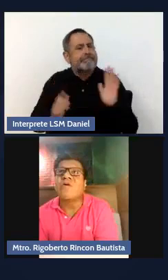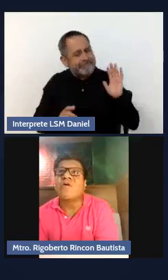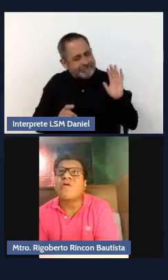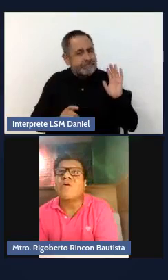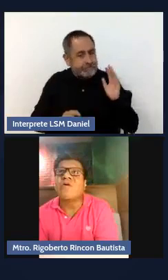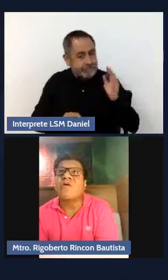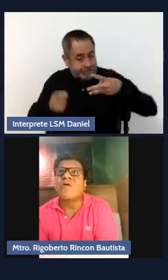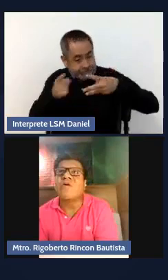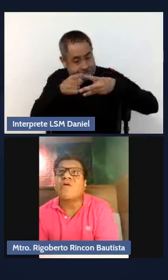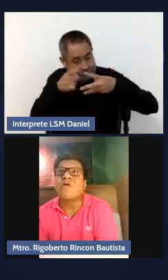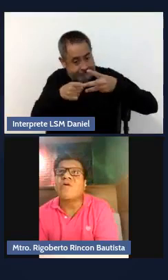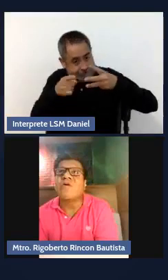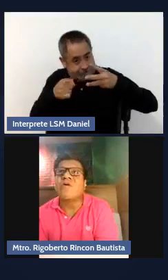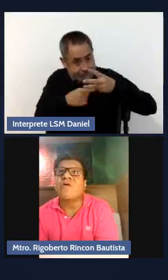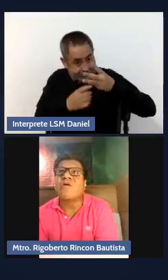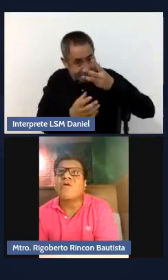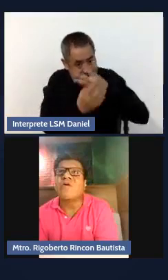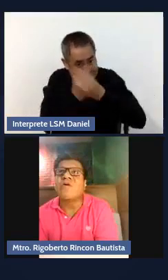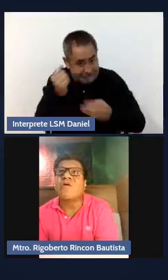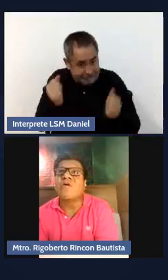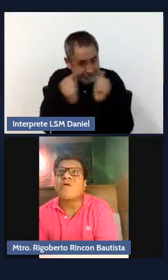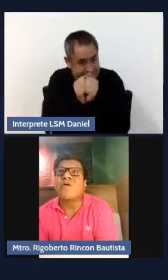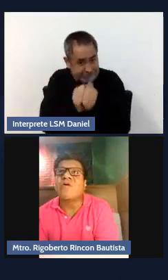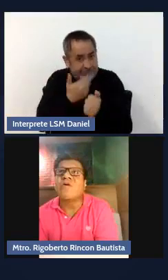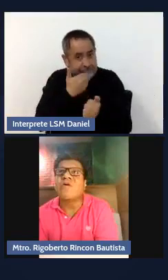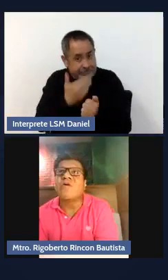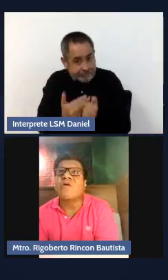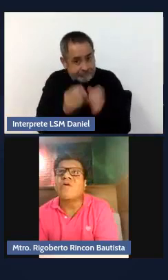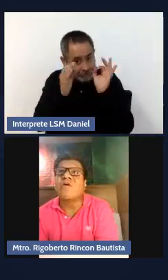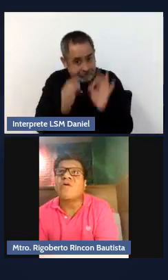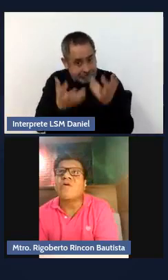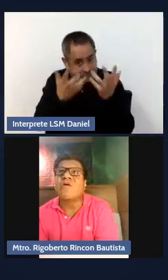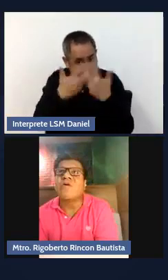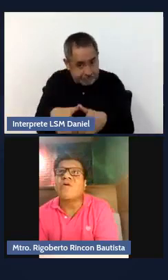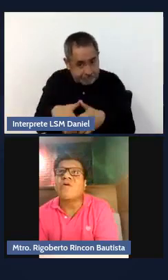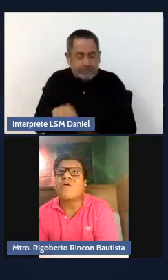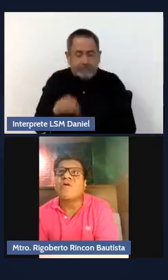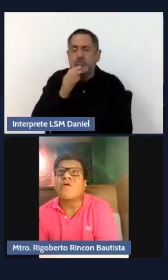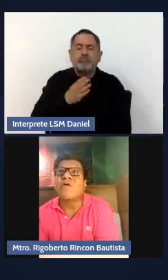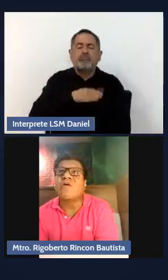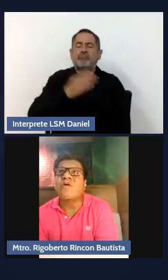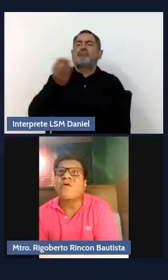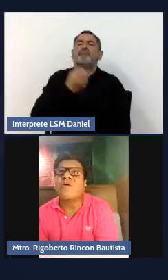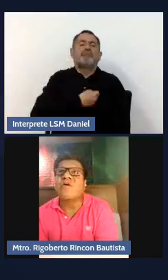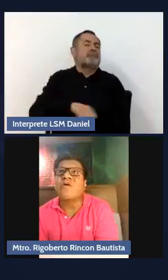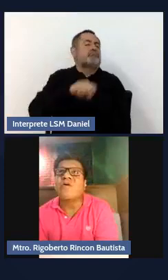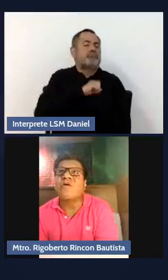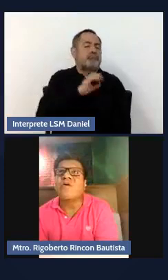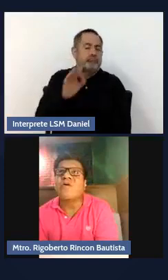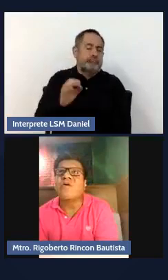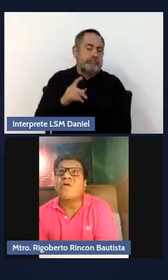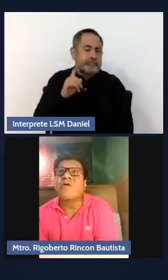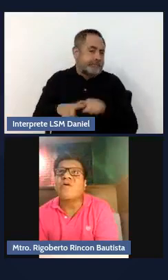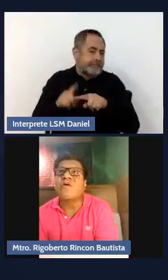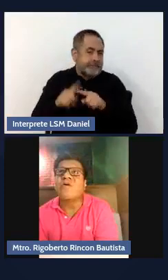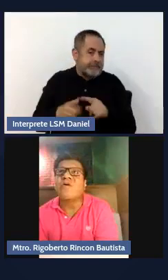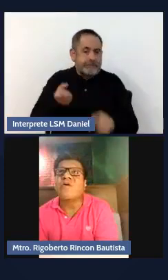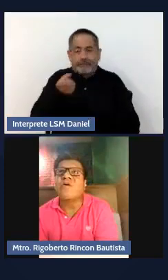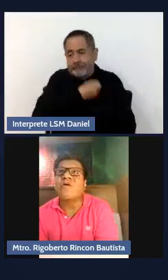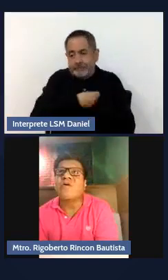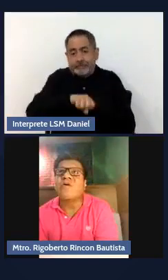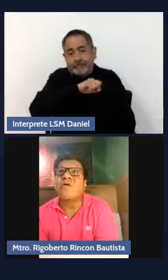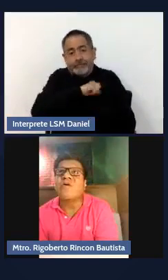tres esferas completamente adecuadas, nos va a indicar que tenemos una buena salud. Entonces, la salud ya no solamente se